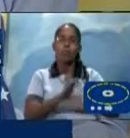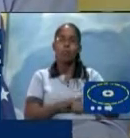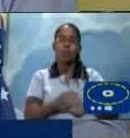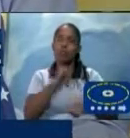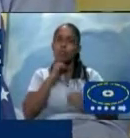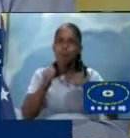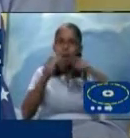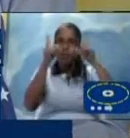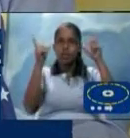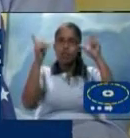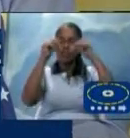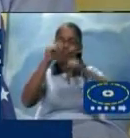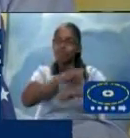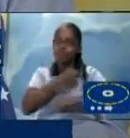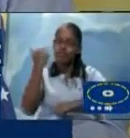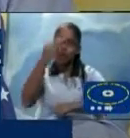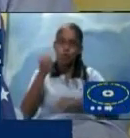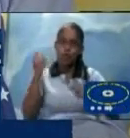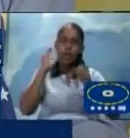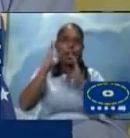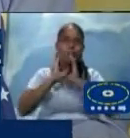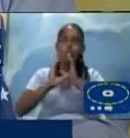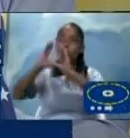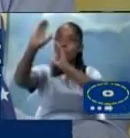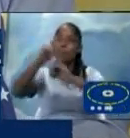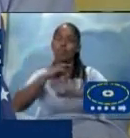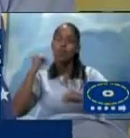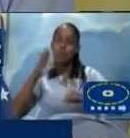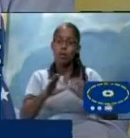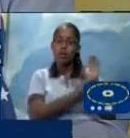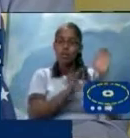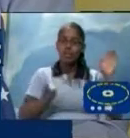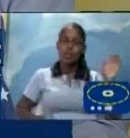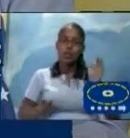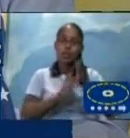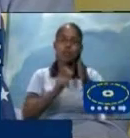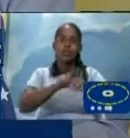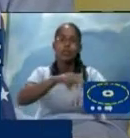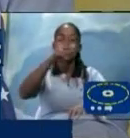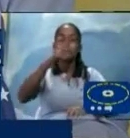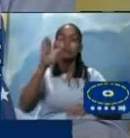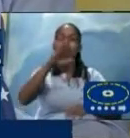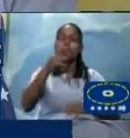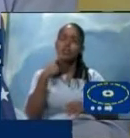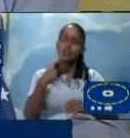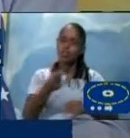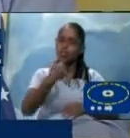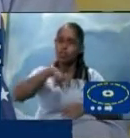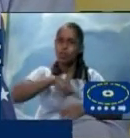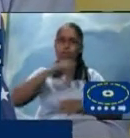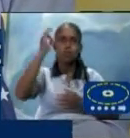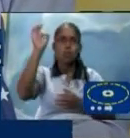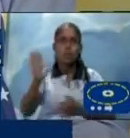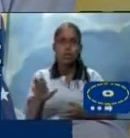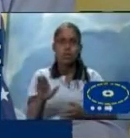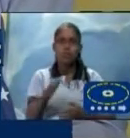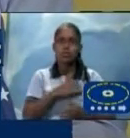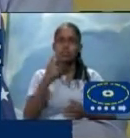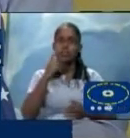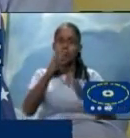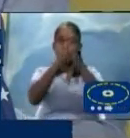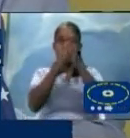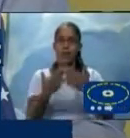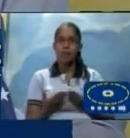un abrir y cerrar de ojos sonará la trompeta, los muertos en Cristo resucitarán, como lo estaba diciendo nuestro hermano Puerta a través